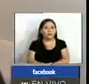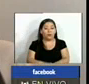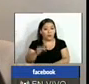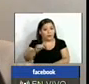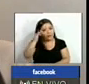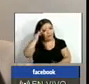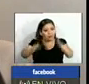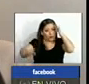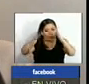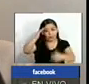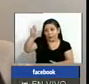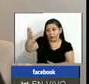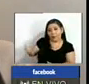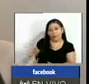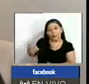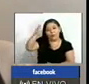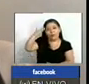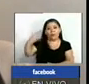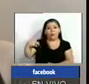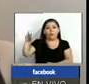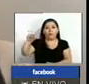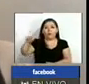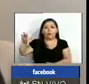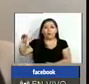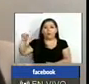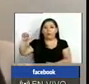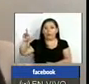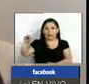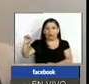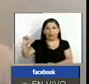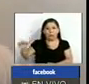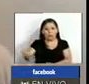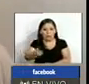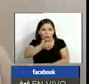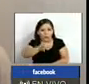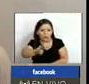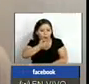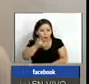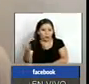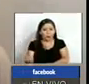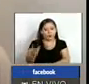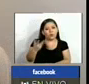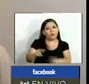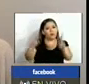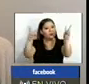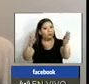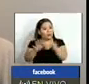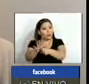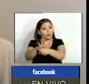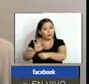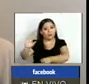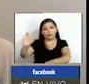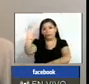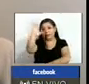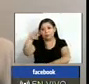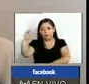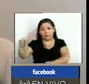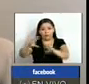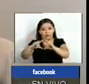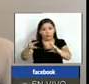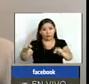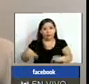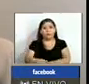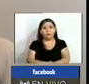Ahora saludamos a nuestra colega María Esther Ordóñez. Ella nos tiene información actualizada sobre el COVID-19 en Nicaragua. Adelante,